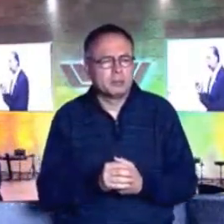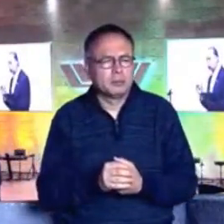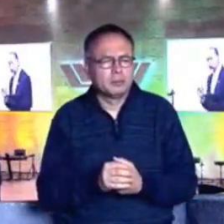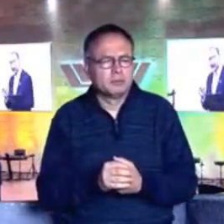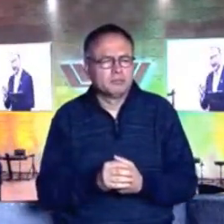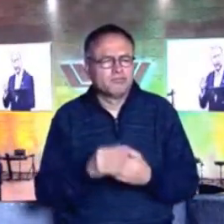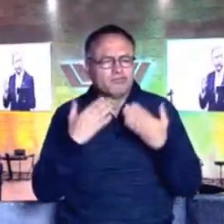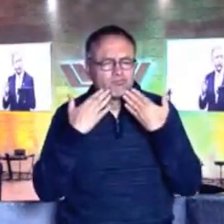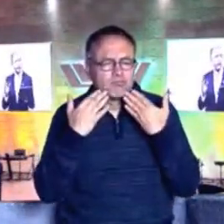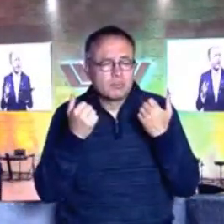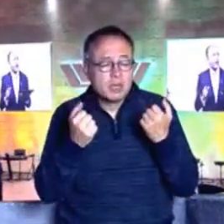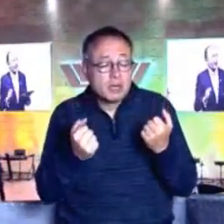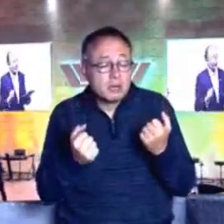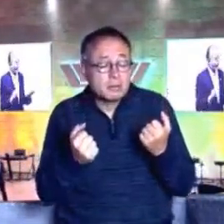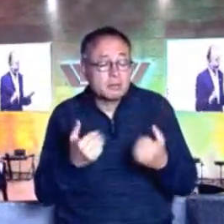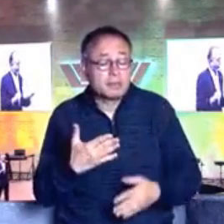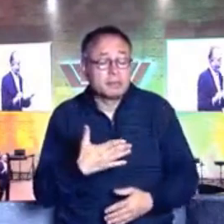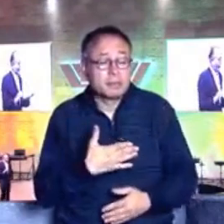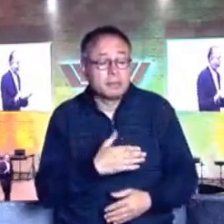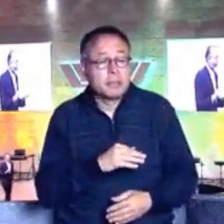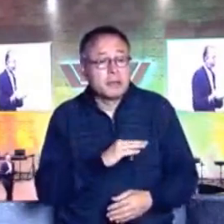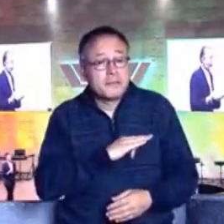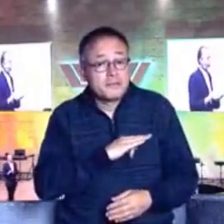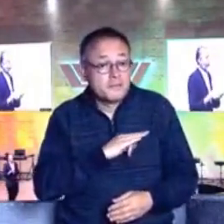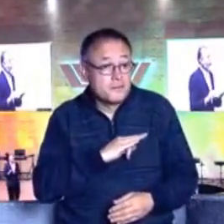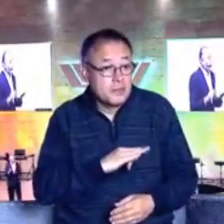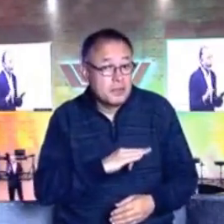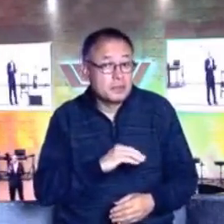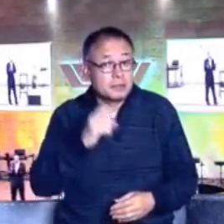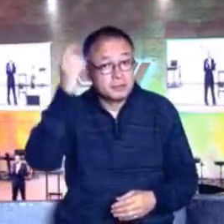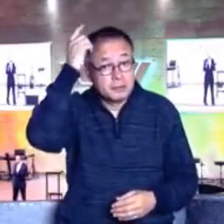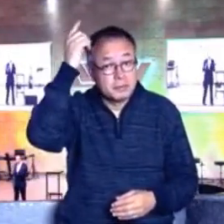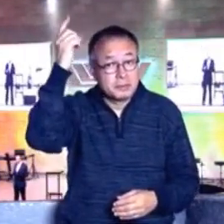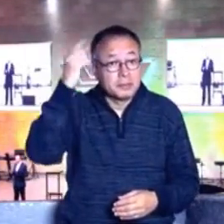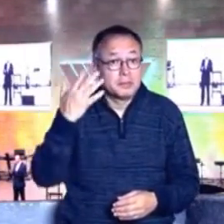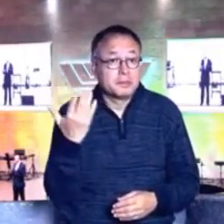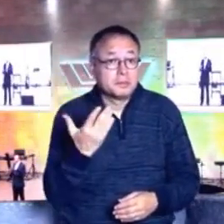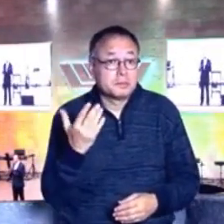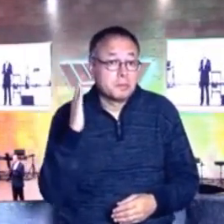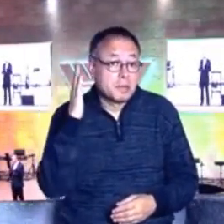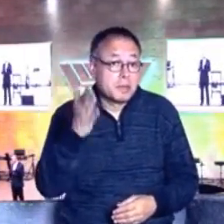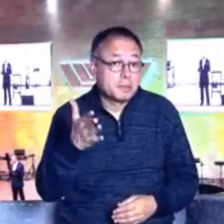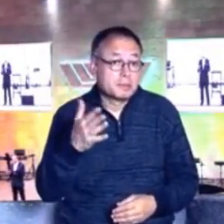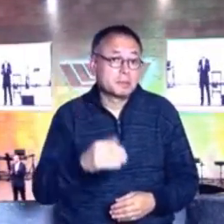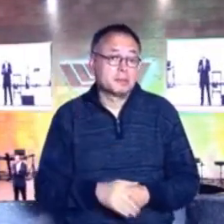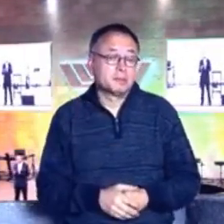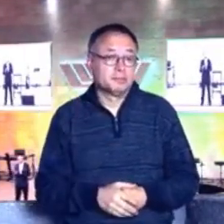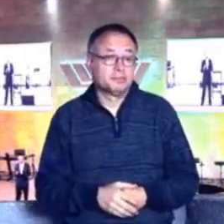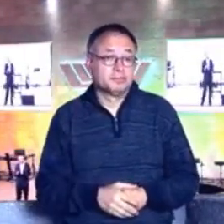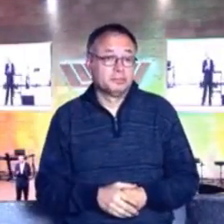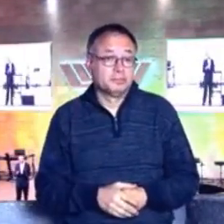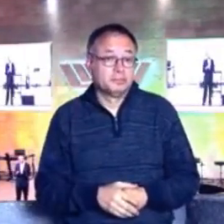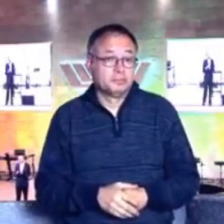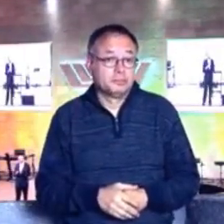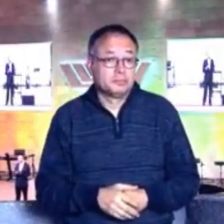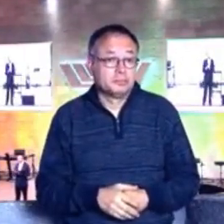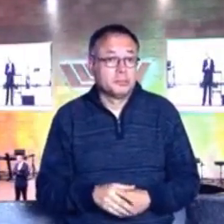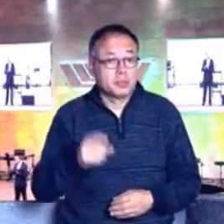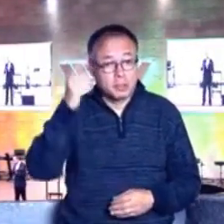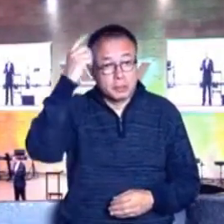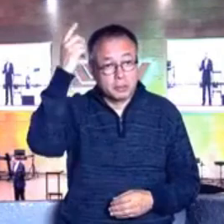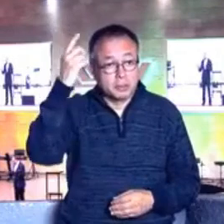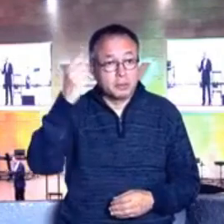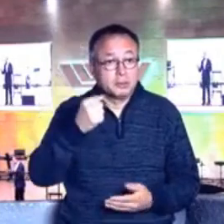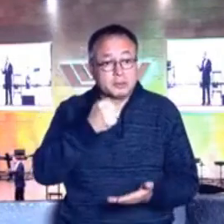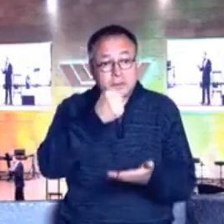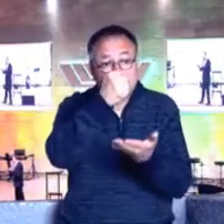de lo que Dios va a hacer porque Dios es proveedor pero